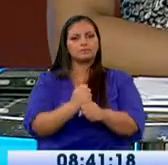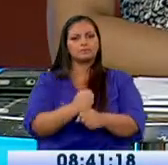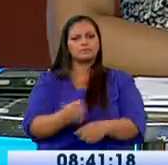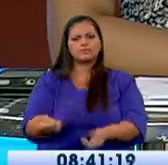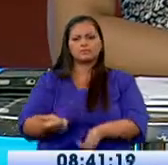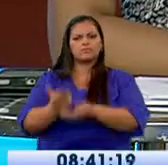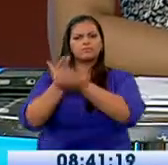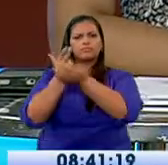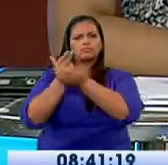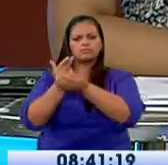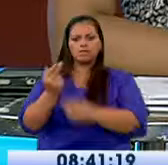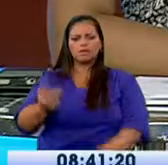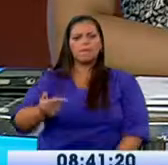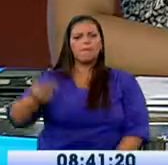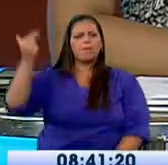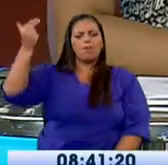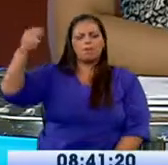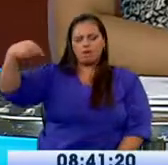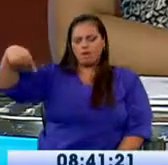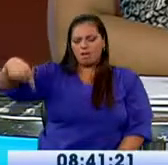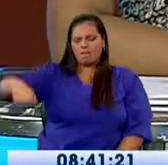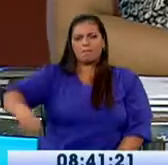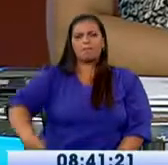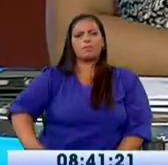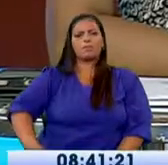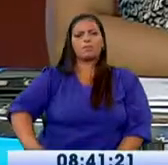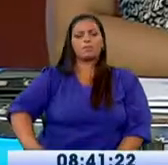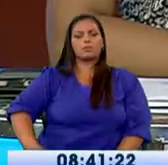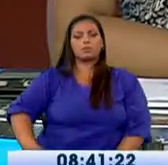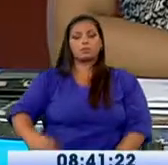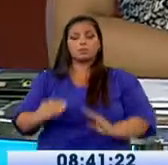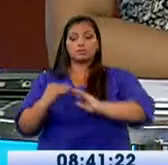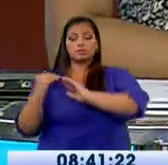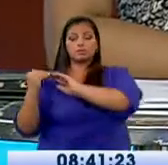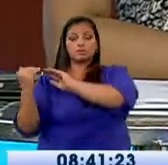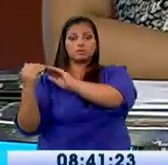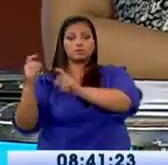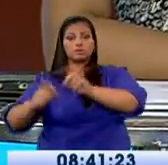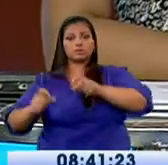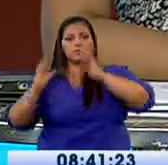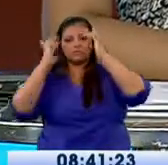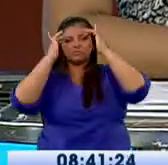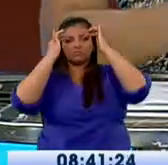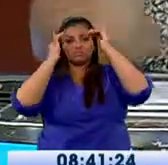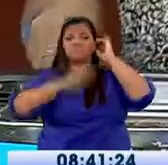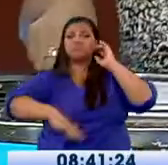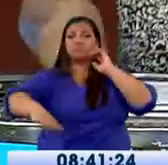están preocupados porque aseguran que el barrio se ha vuelto peligroso.